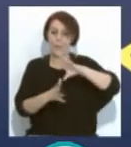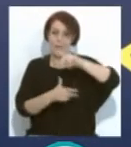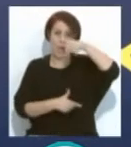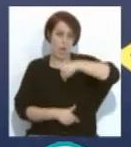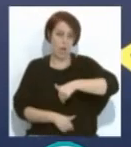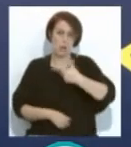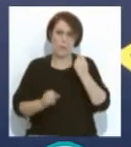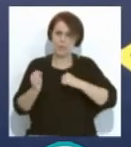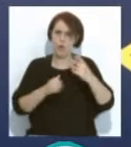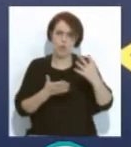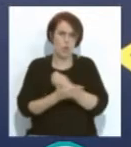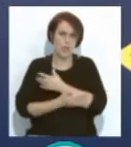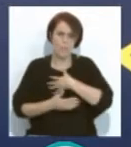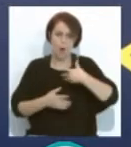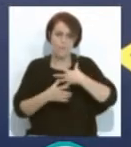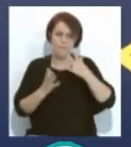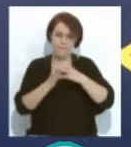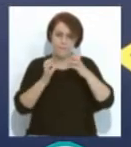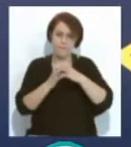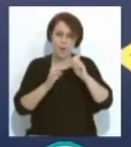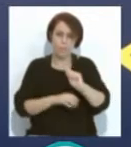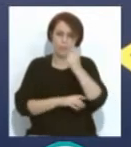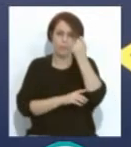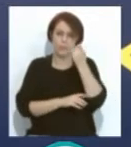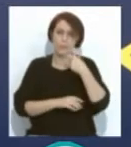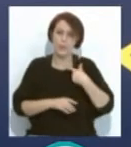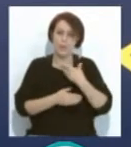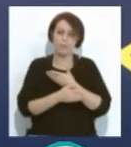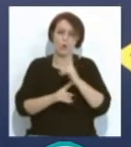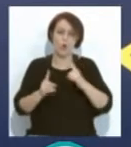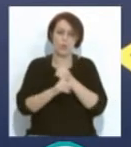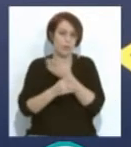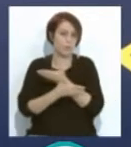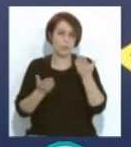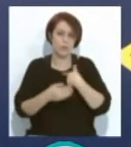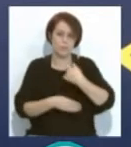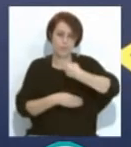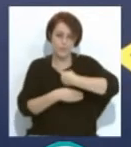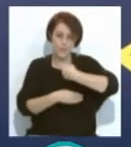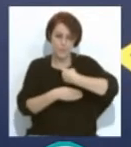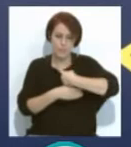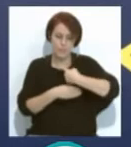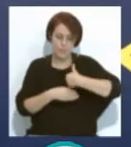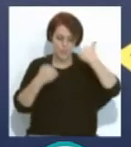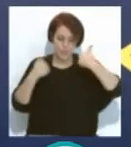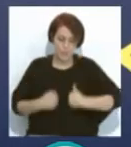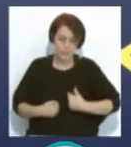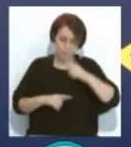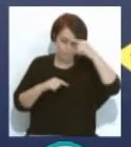muy competitivos y queremos ganar siempre, sea contra quien sea, y nos exigimos mucho a nosotros mismos y bueno,